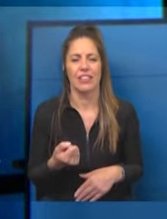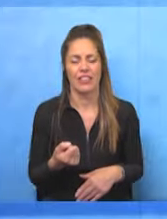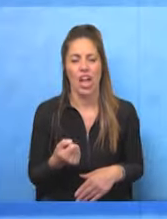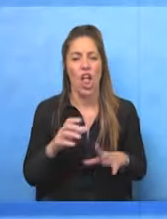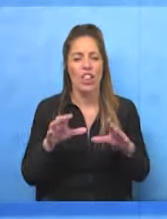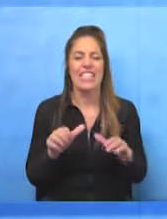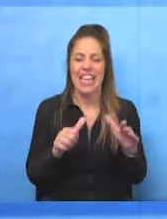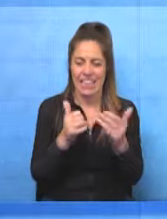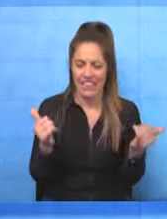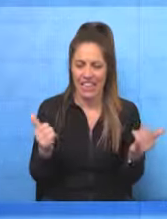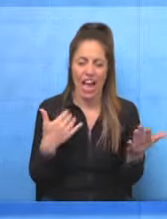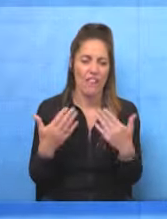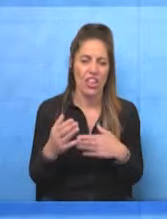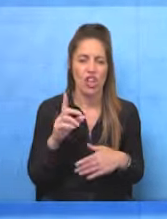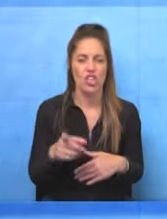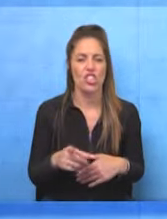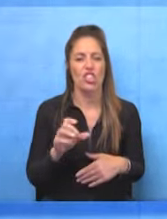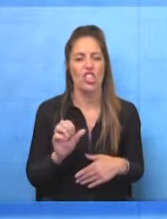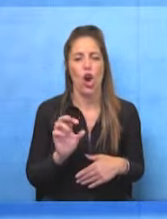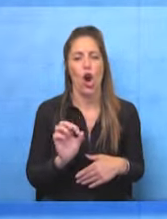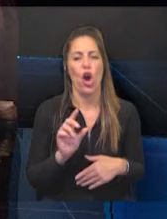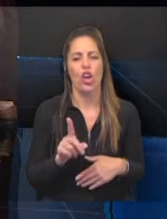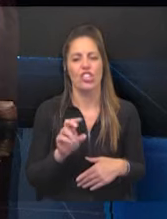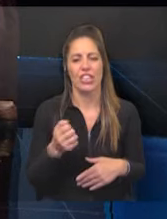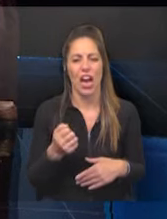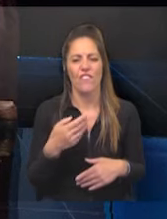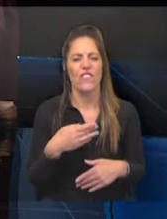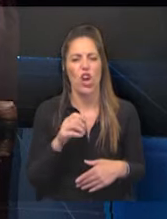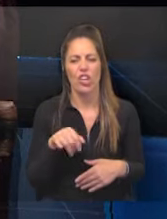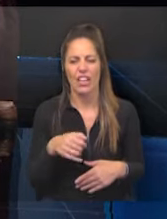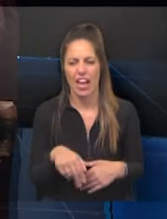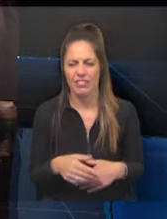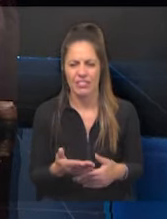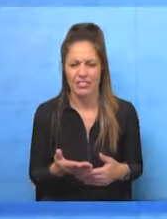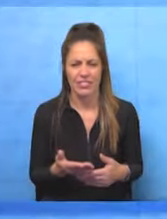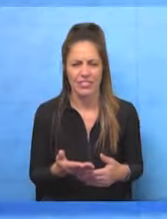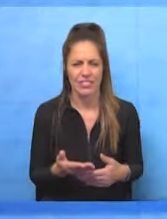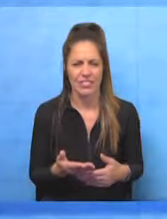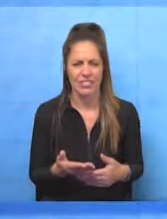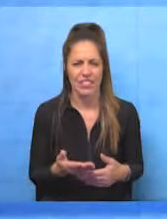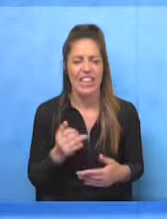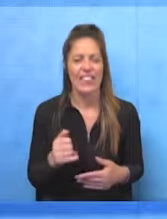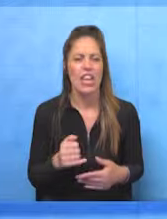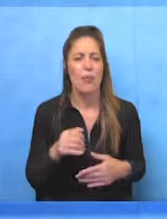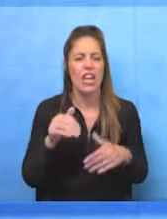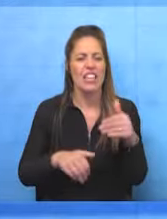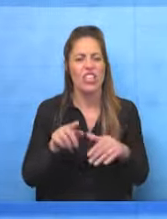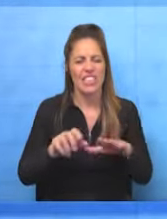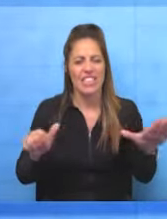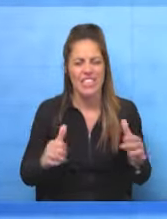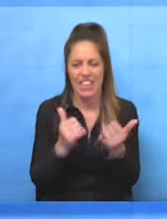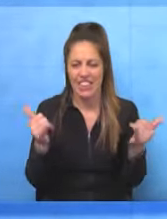todo hace se días deor pero quién esgan es dec tenemos una lesión en 16 días en